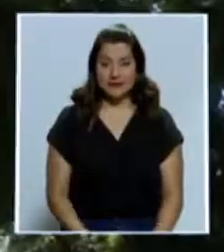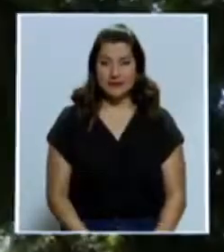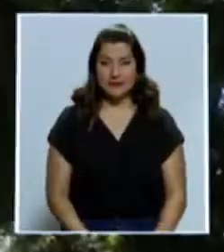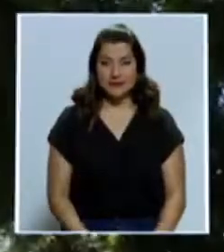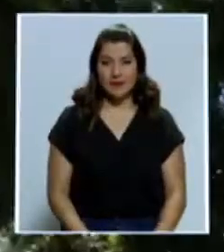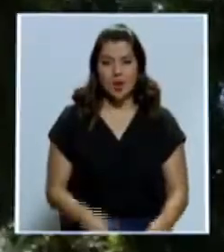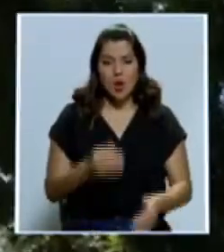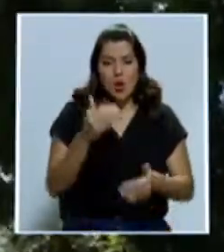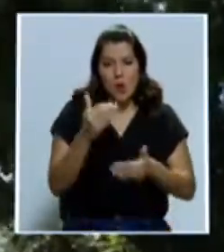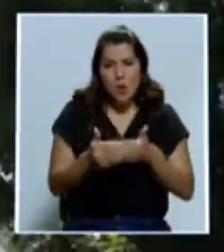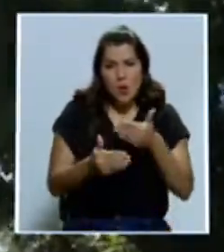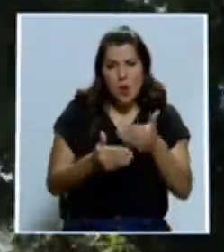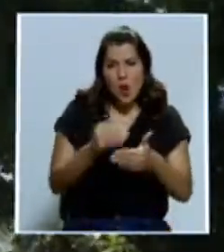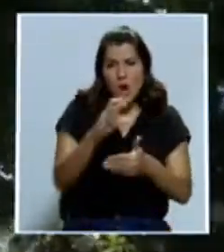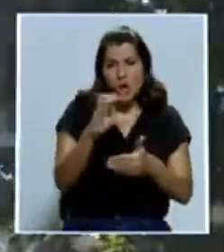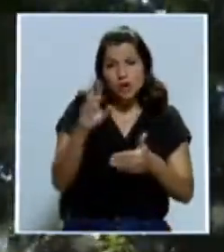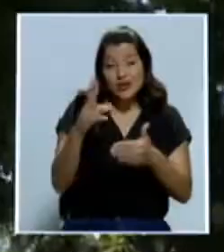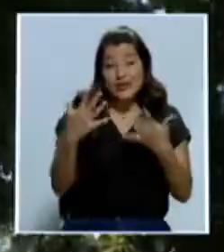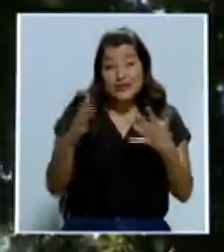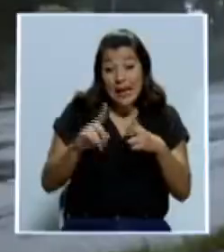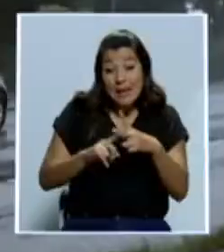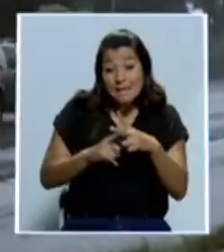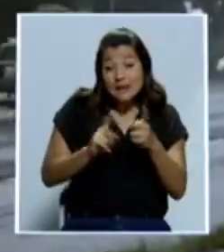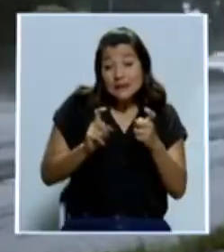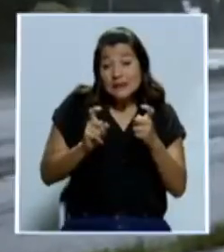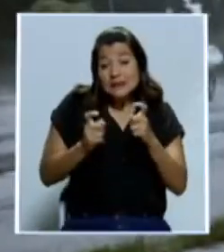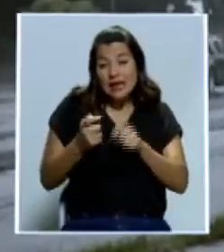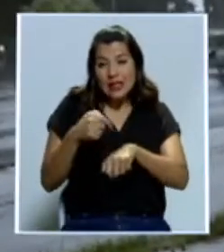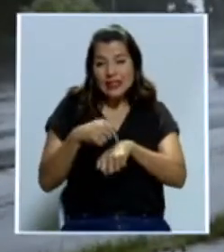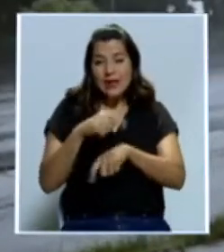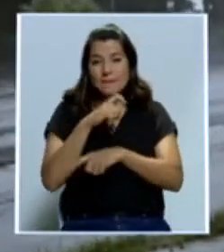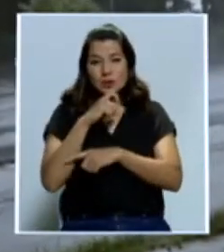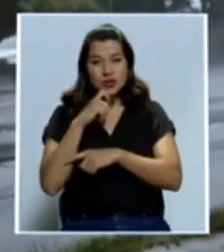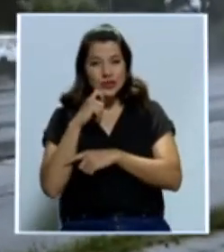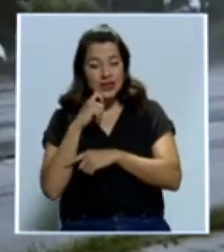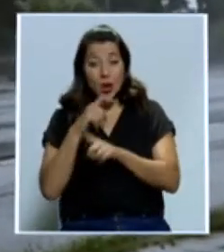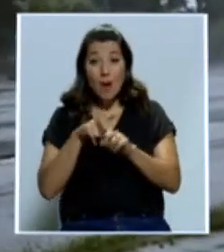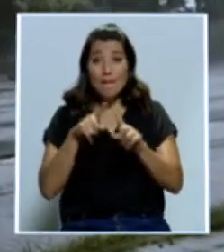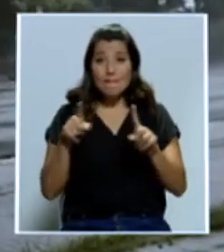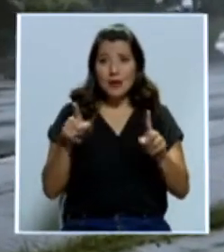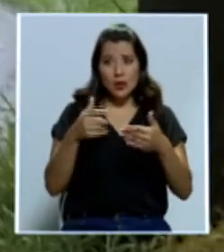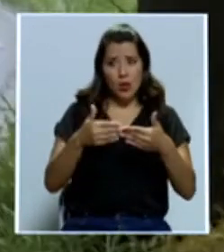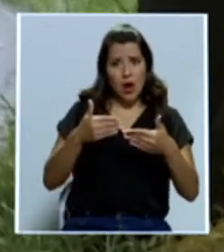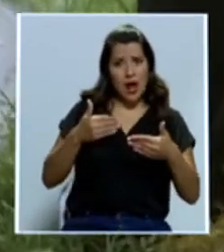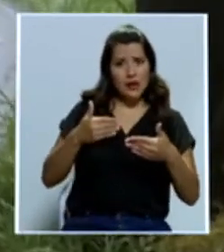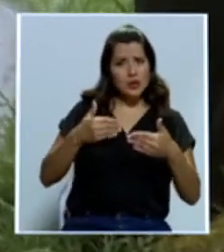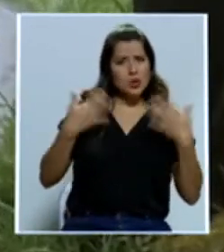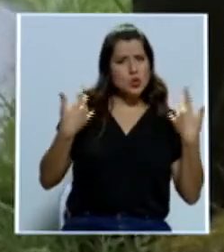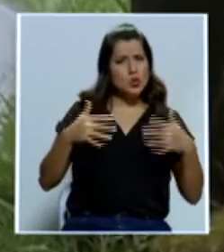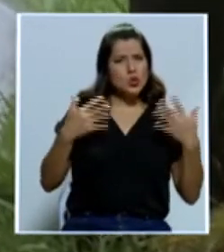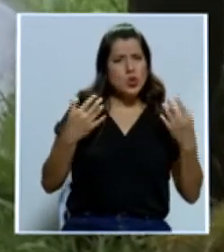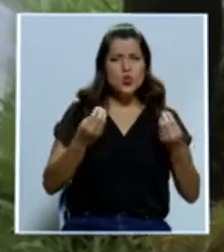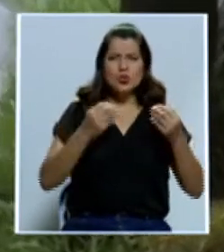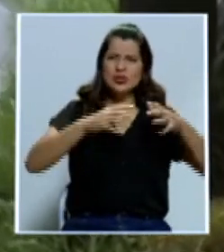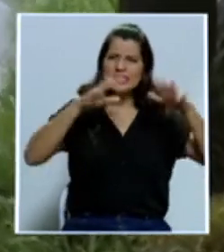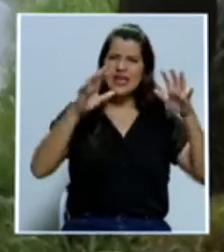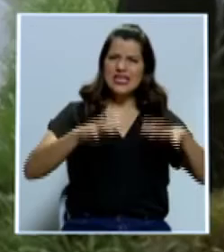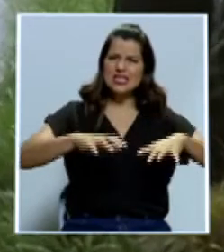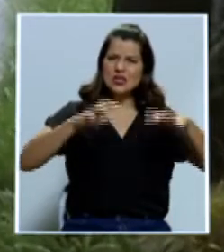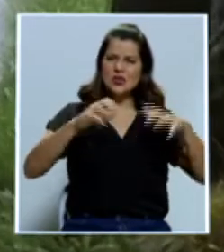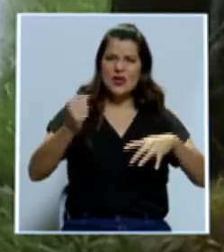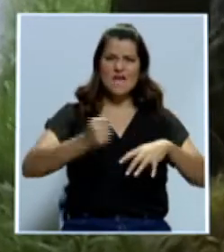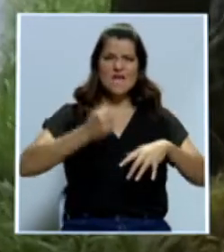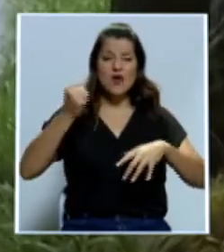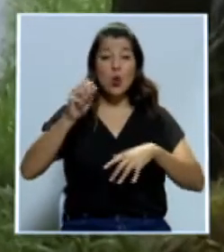Poco a poco el país ingresa a la época seca, sin embargo deja atrás una temporada de lluvia muy intensa, 41 ondas tropicales que afectaron